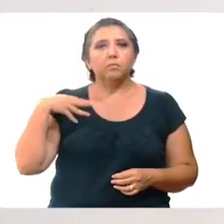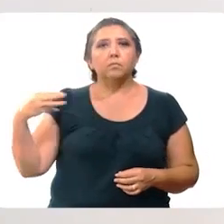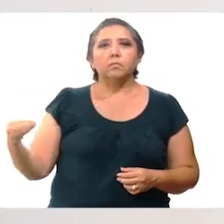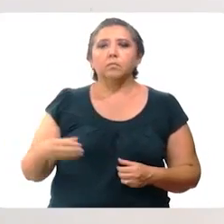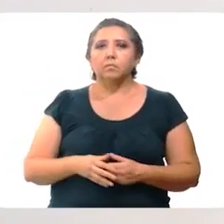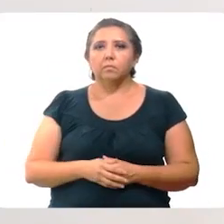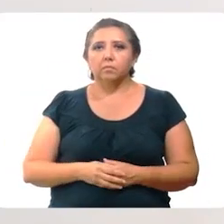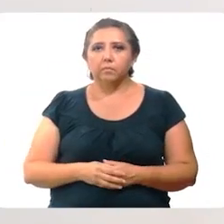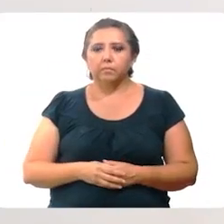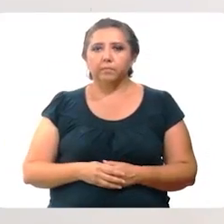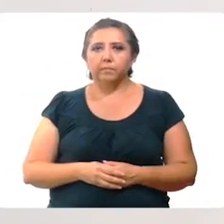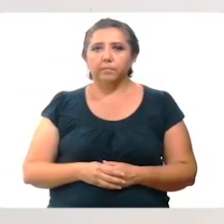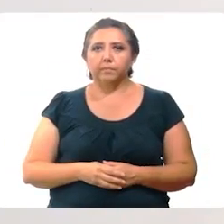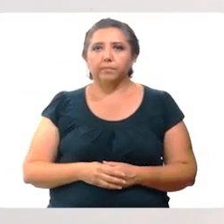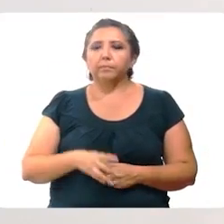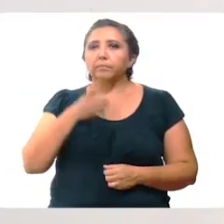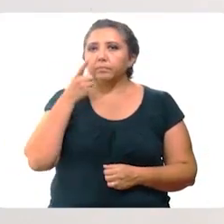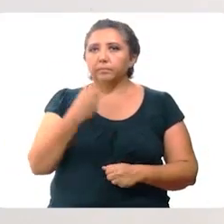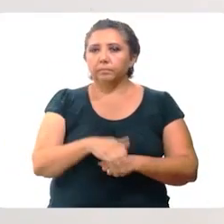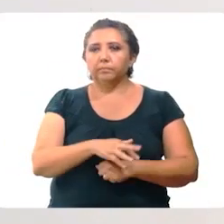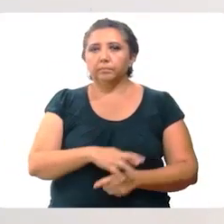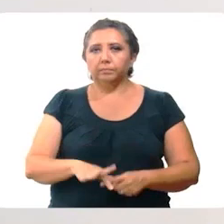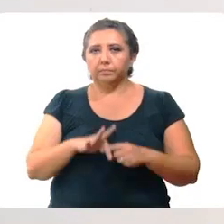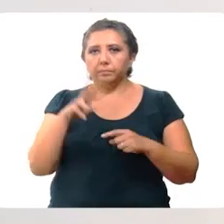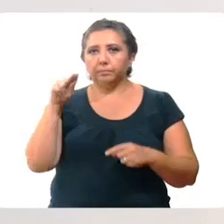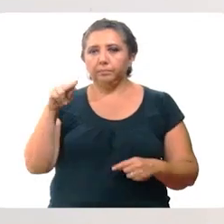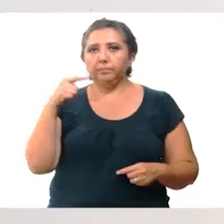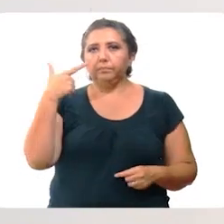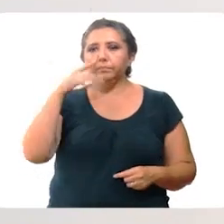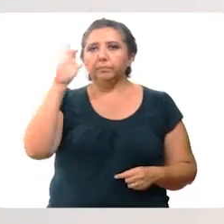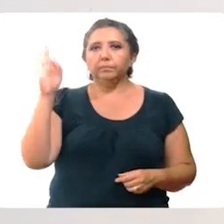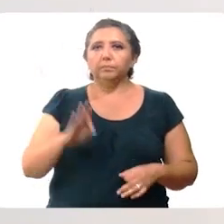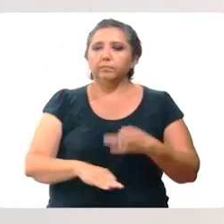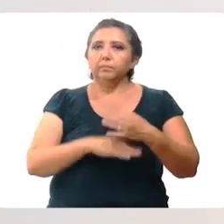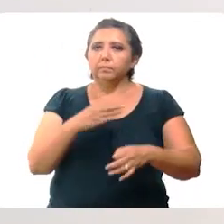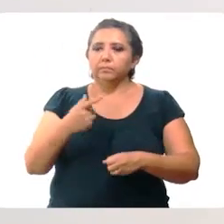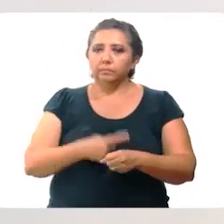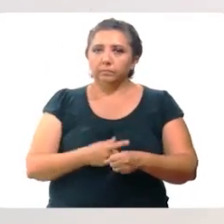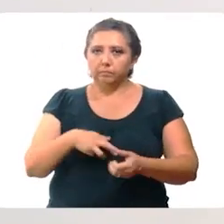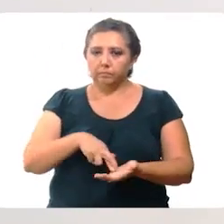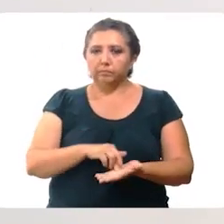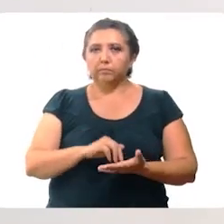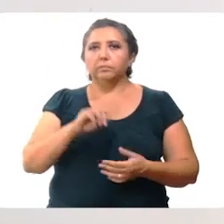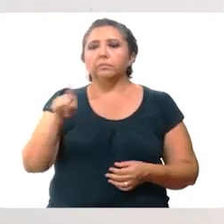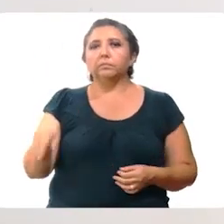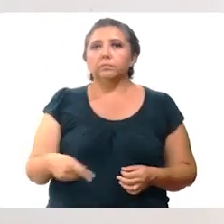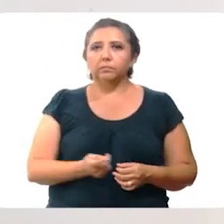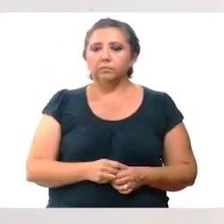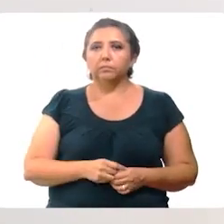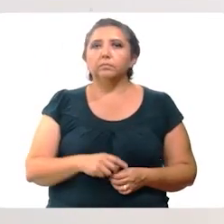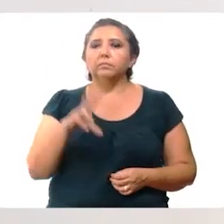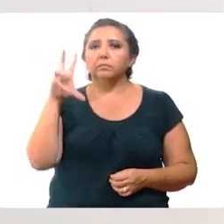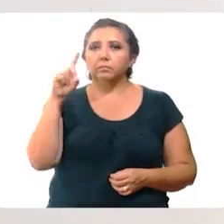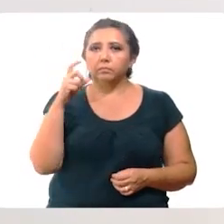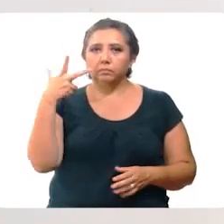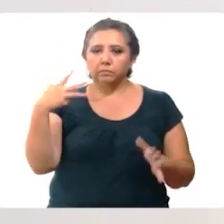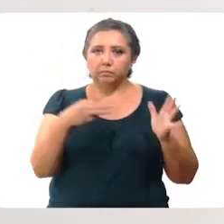síntomas ni pueden contagiar. Esta cifra representa el 87% del total de contagios registrados, que